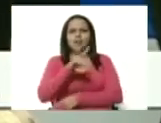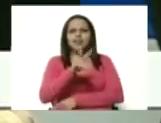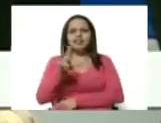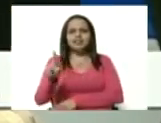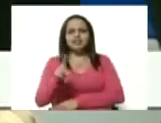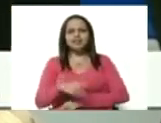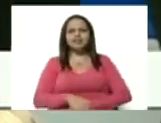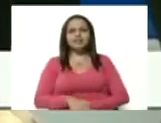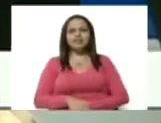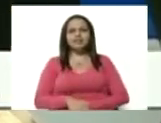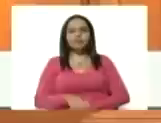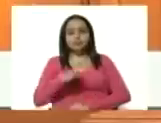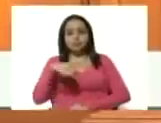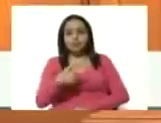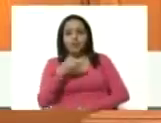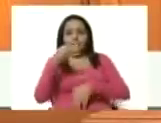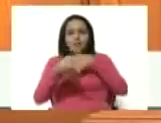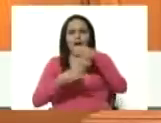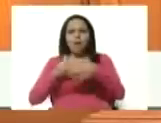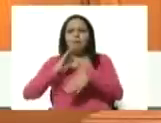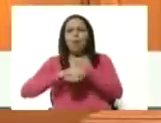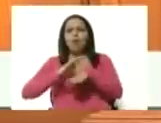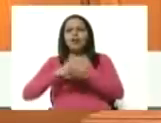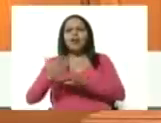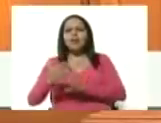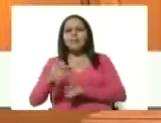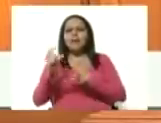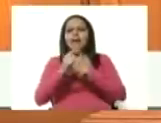podría explicar por qué el tubazo.